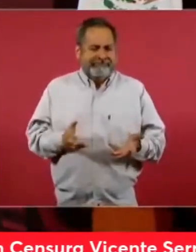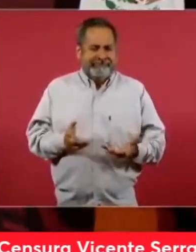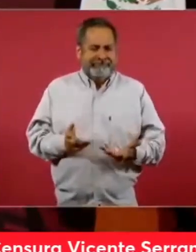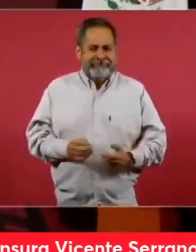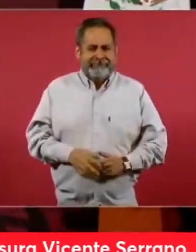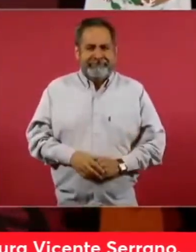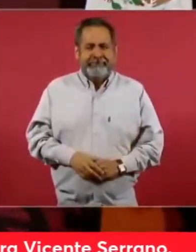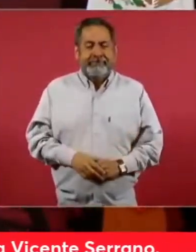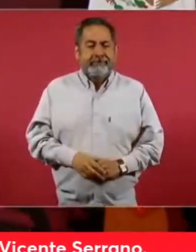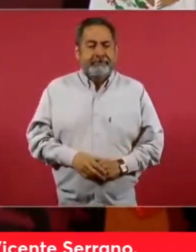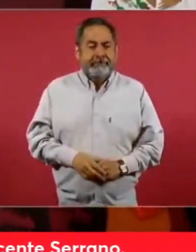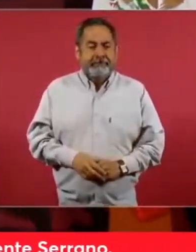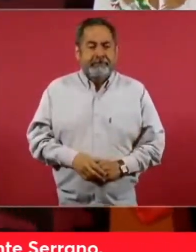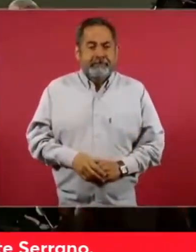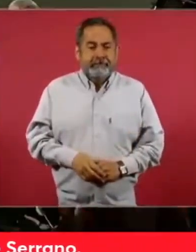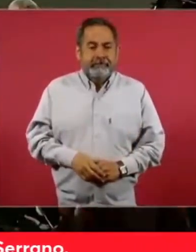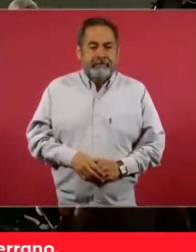es como estar